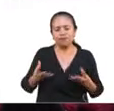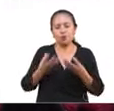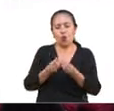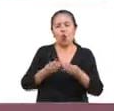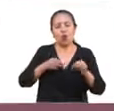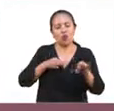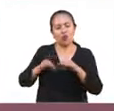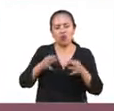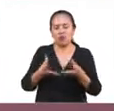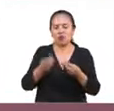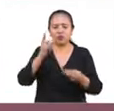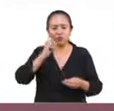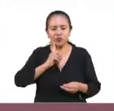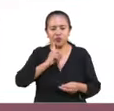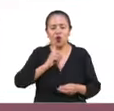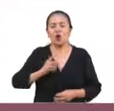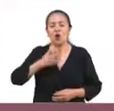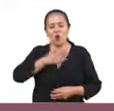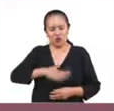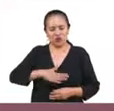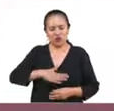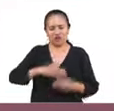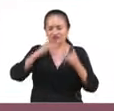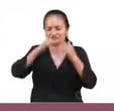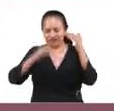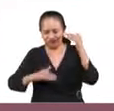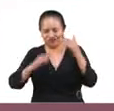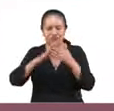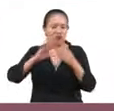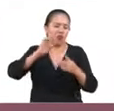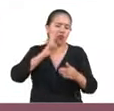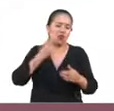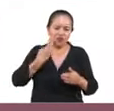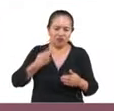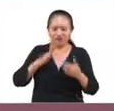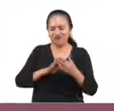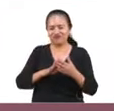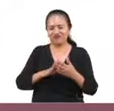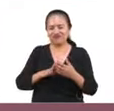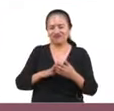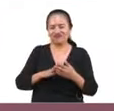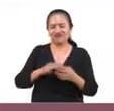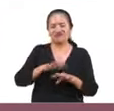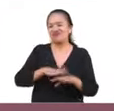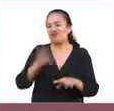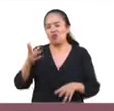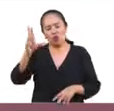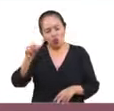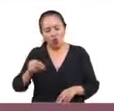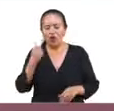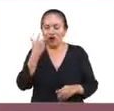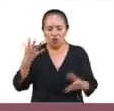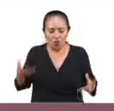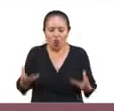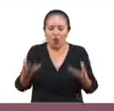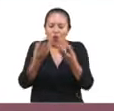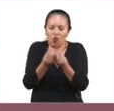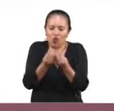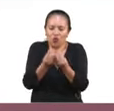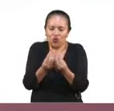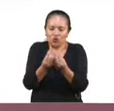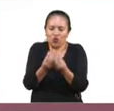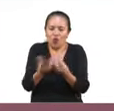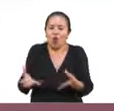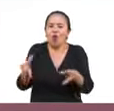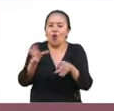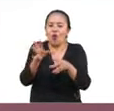por un mundo con justicia, sin discriminación, ni racismo, ni exclusión de ningún tipo. Por un mundo donde haya